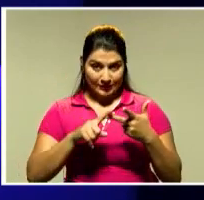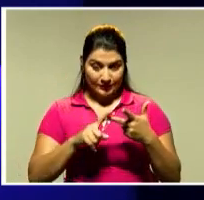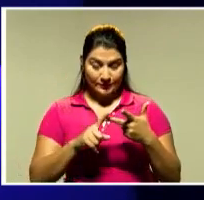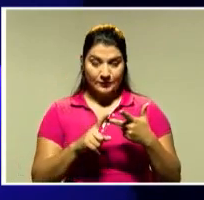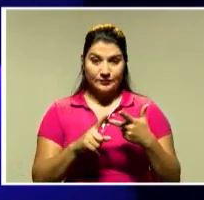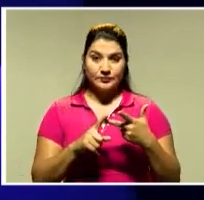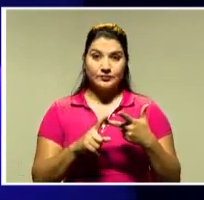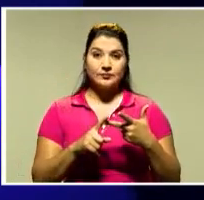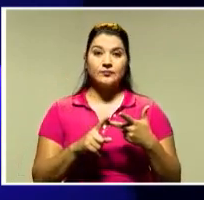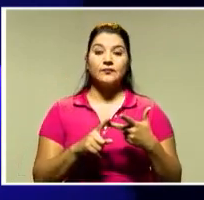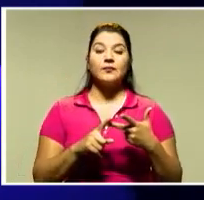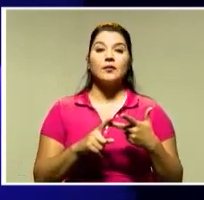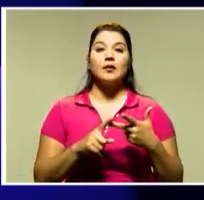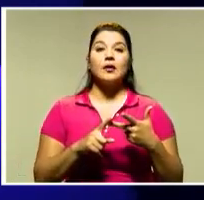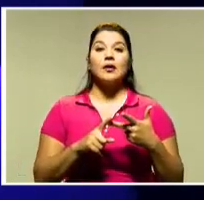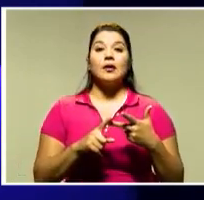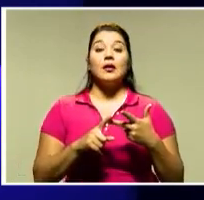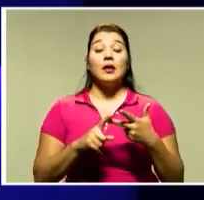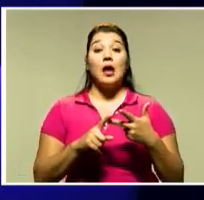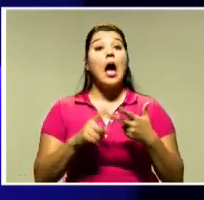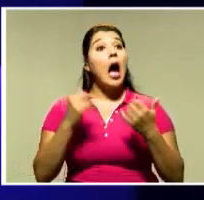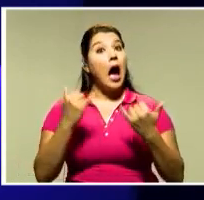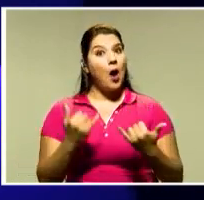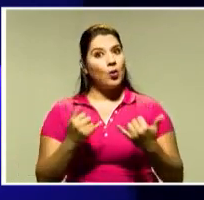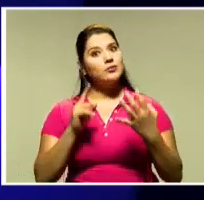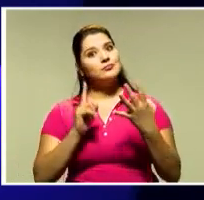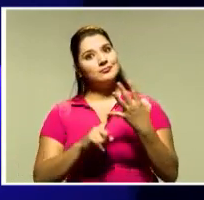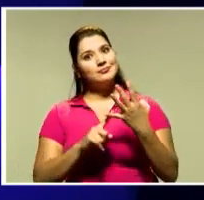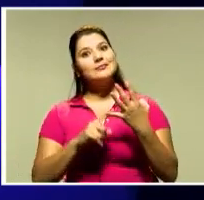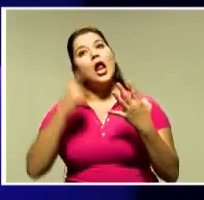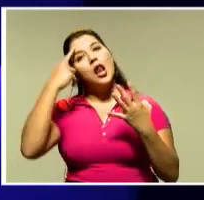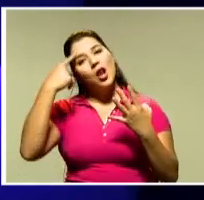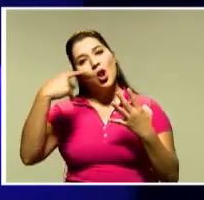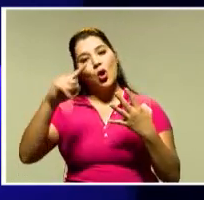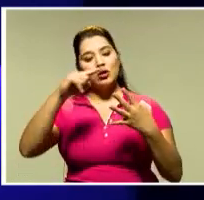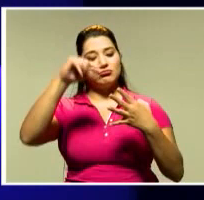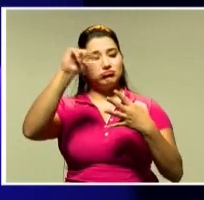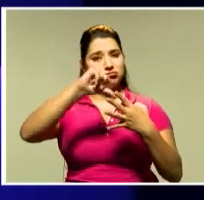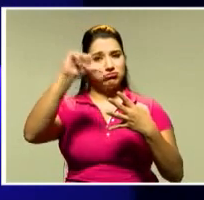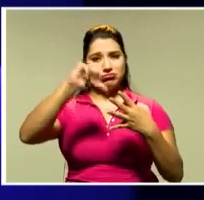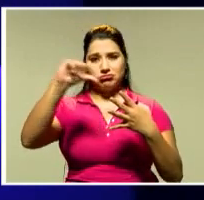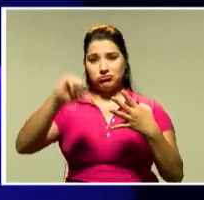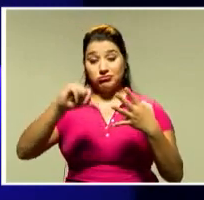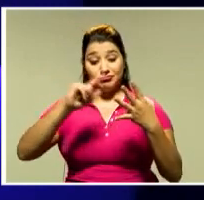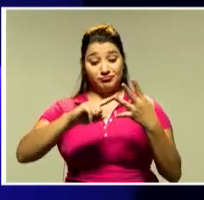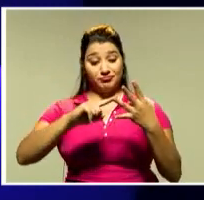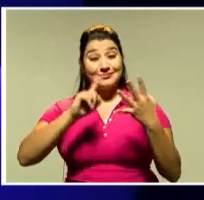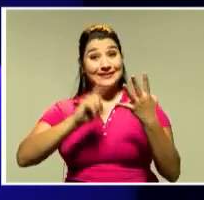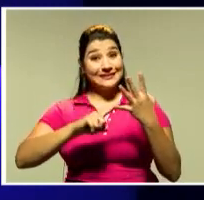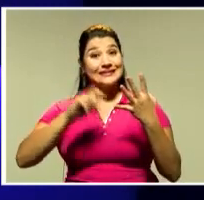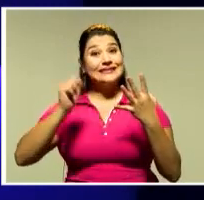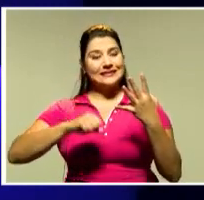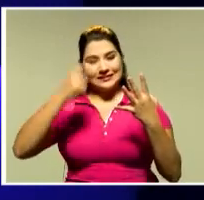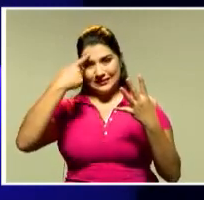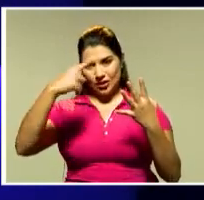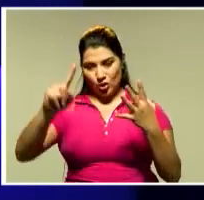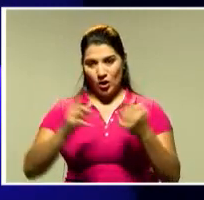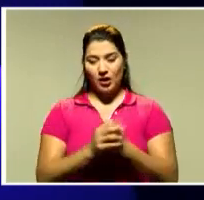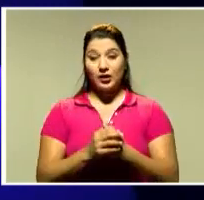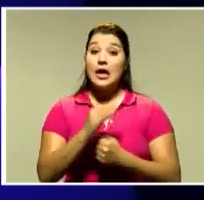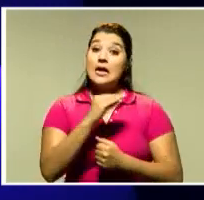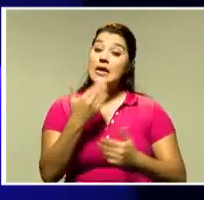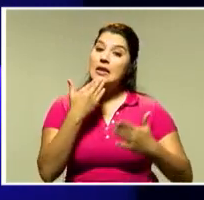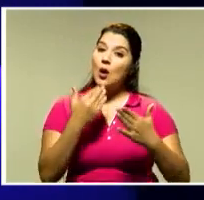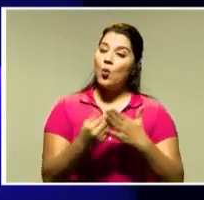Solís. Esta vez sí se logra aprobar la reforma fiscal, sí, y la